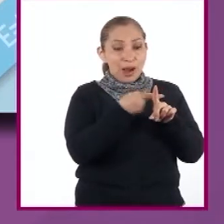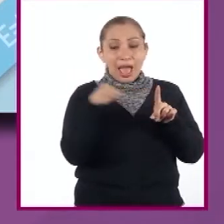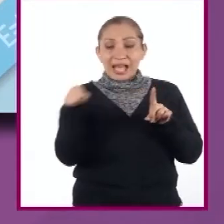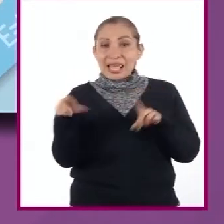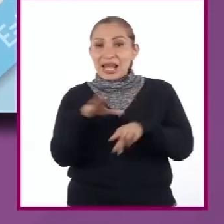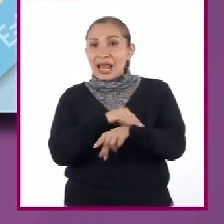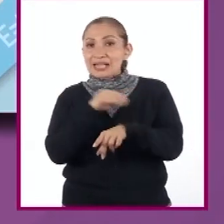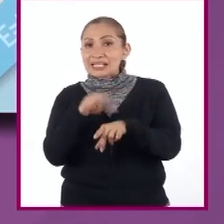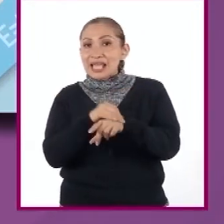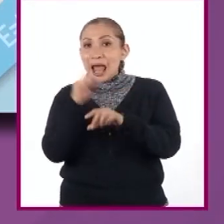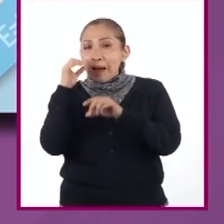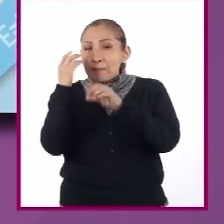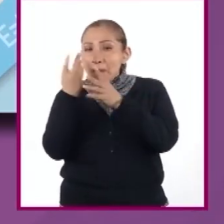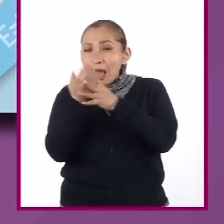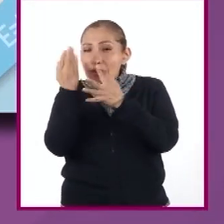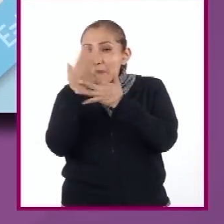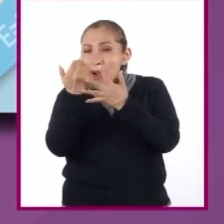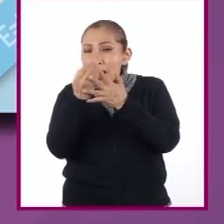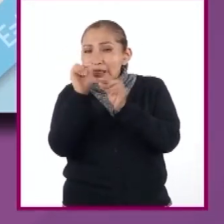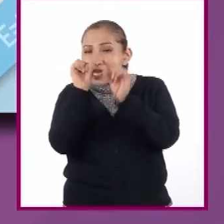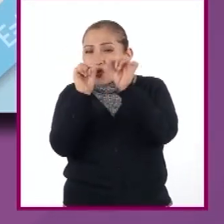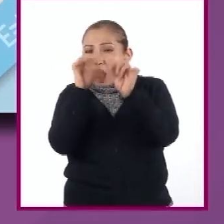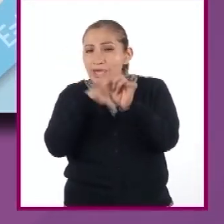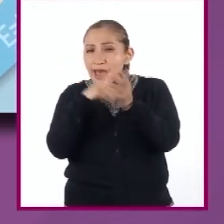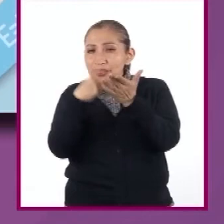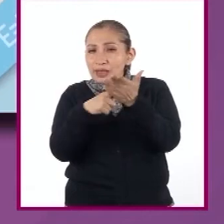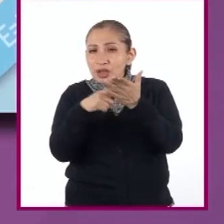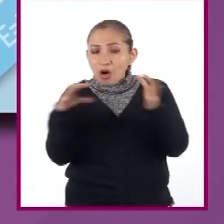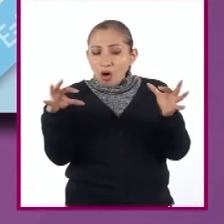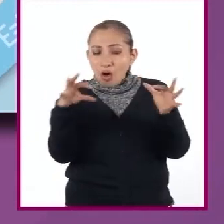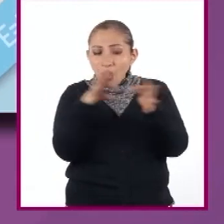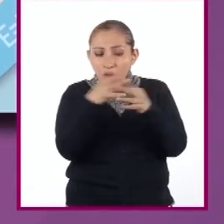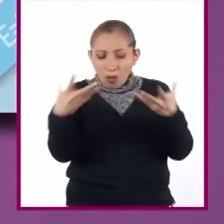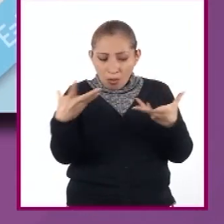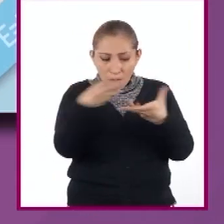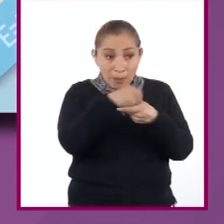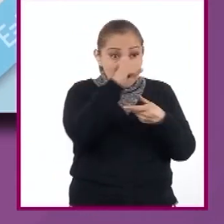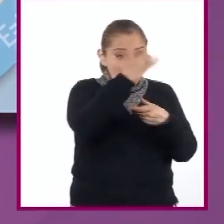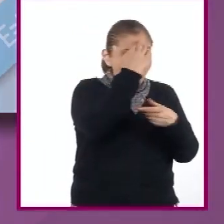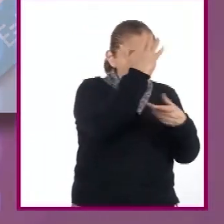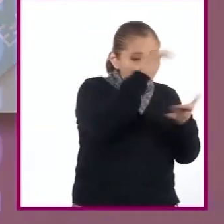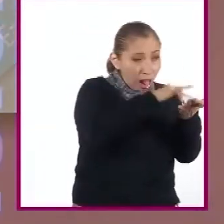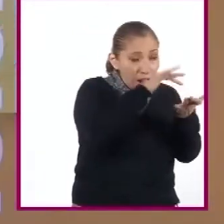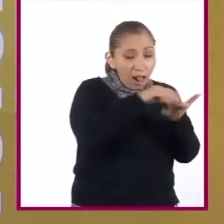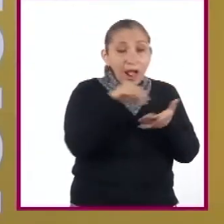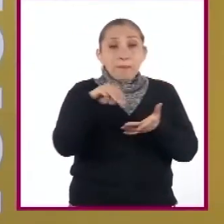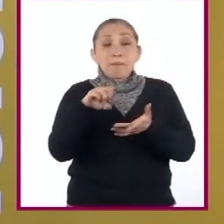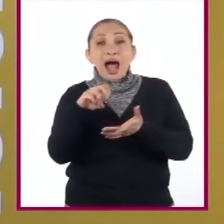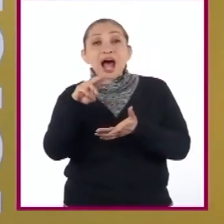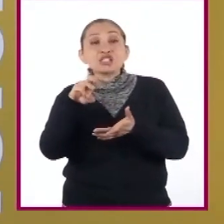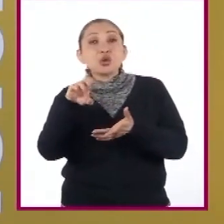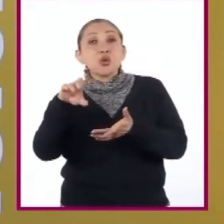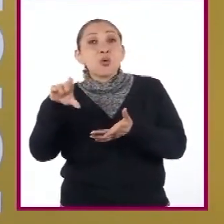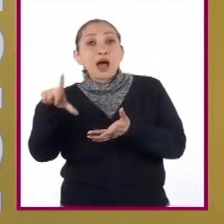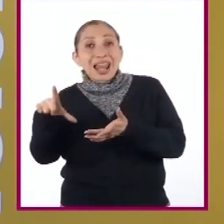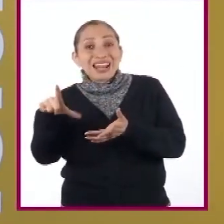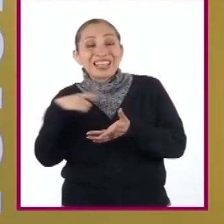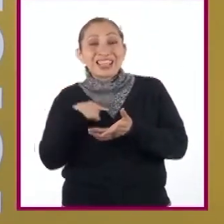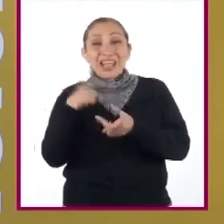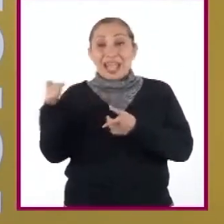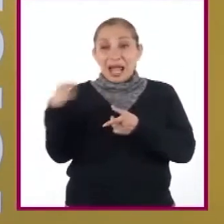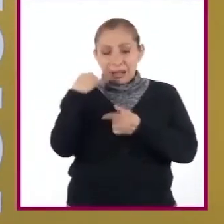la energía de las partículas que la componen. Integrando todo ese conocimiento, Maxwell y Boltzmann propusieron un